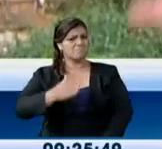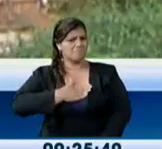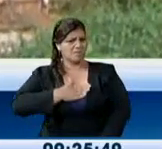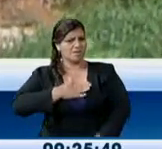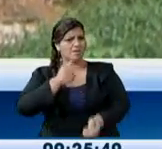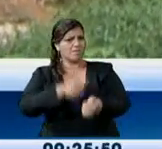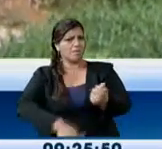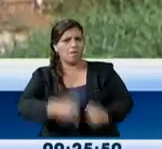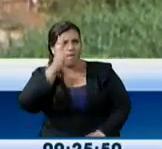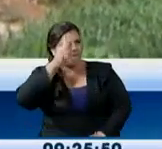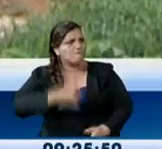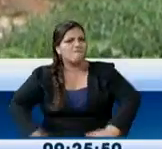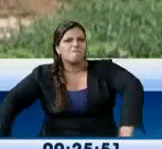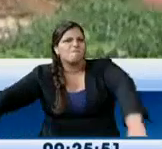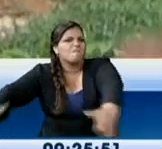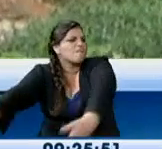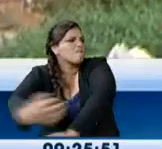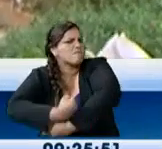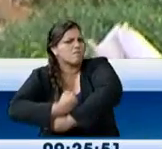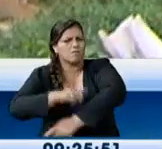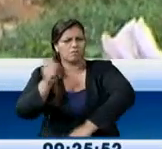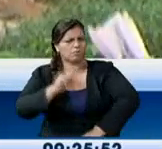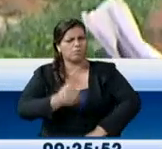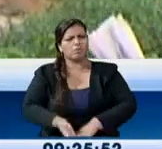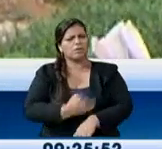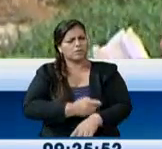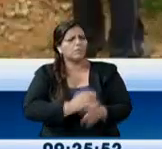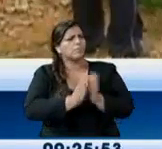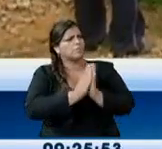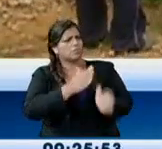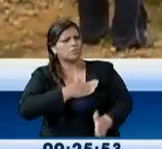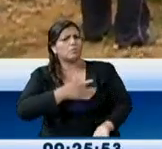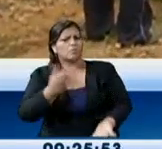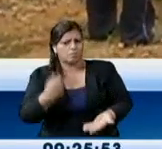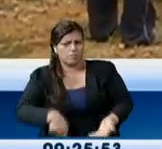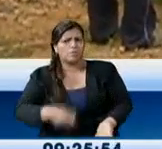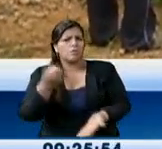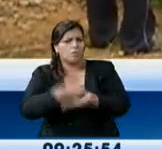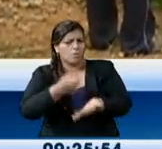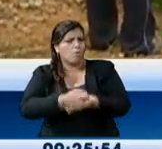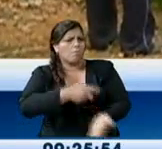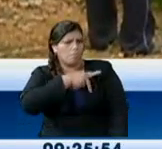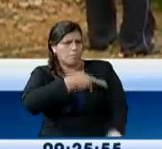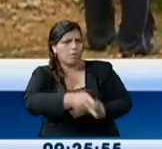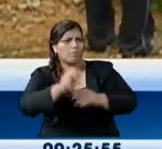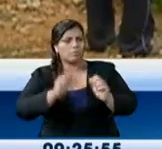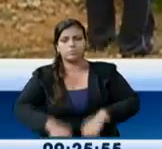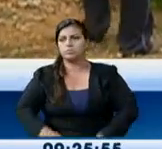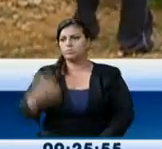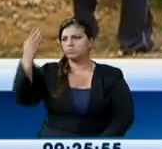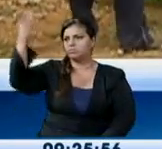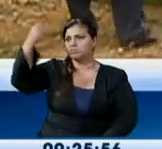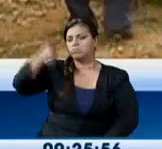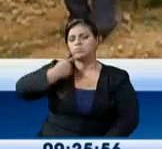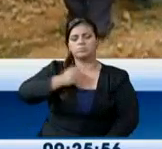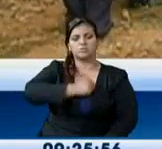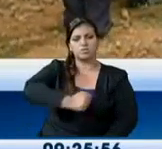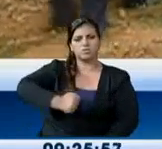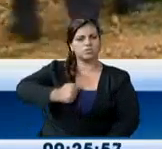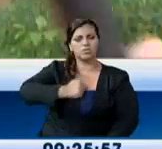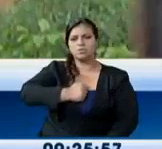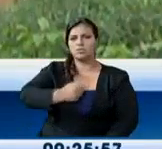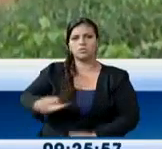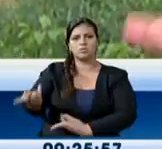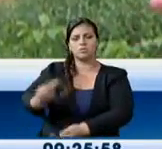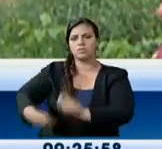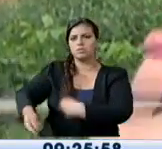invasores. Ellos lo que quieren es que le vendan su propio terreno. Ahora la señora alcaldesa dice que ya nos va a vender, pero tienen que desbaratar su casita. Y en el caso de que los sean desalojados, ¿dónde